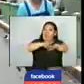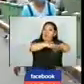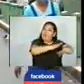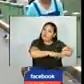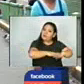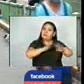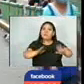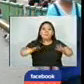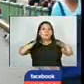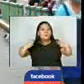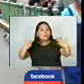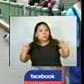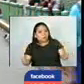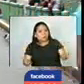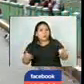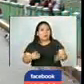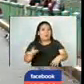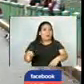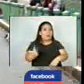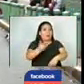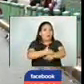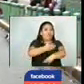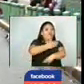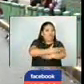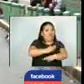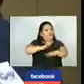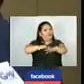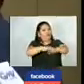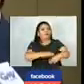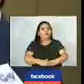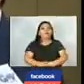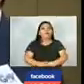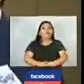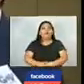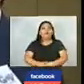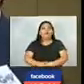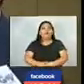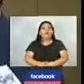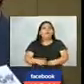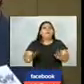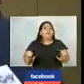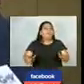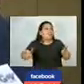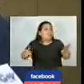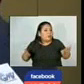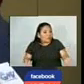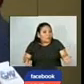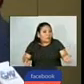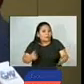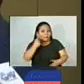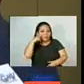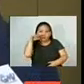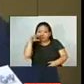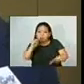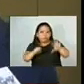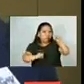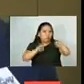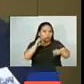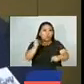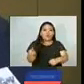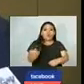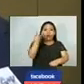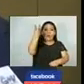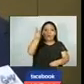advertencias a través del sistema de alerta temprana de El Salvador. Va orientado a poder detectar estas nuevas